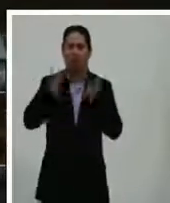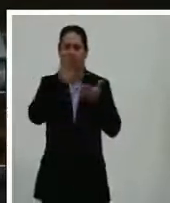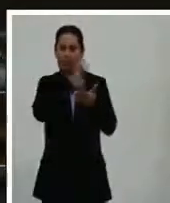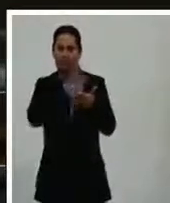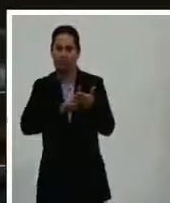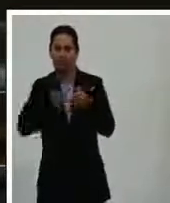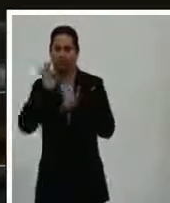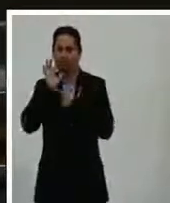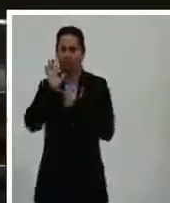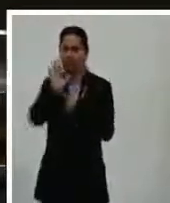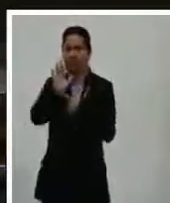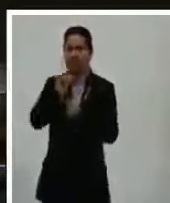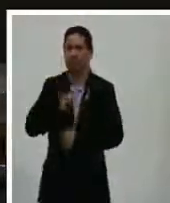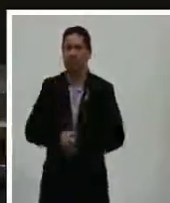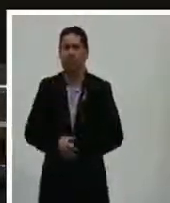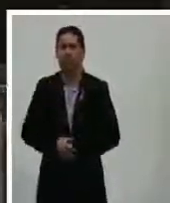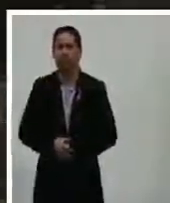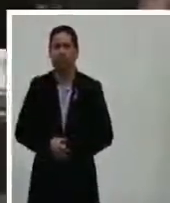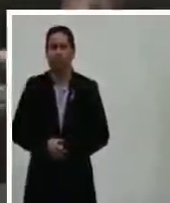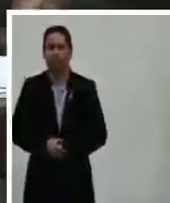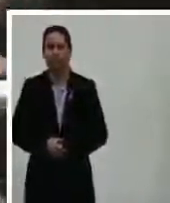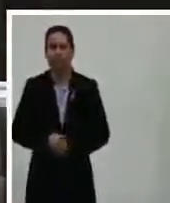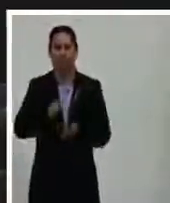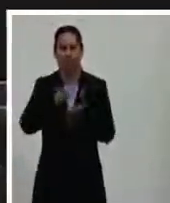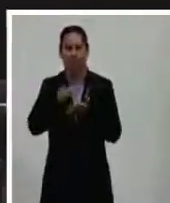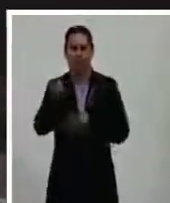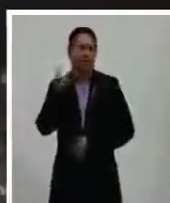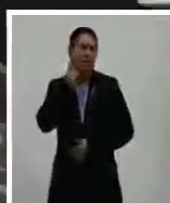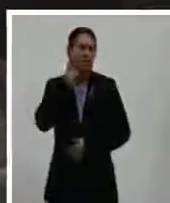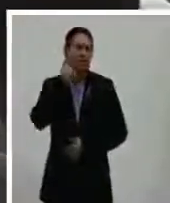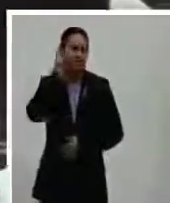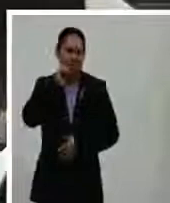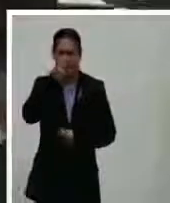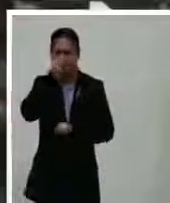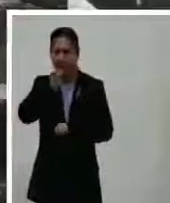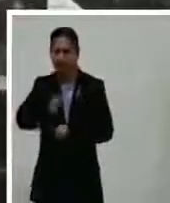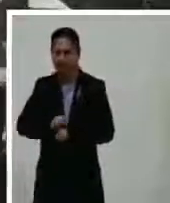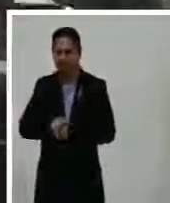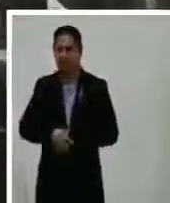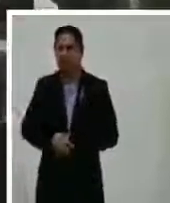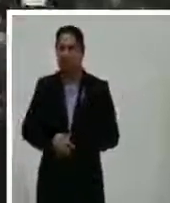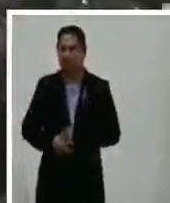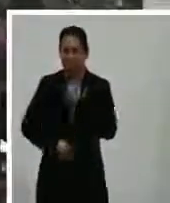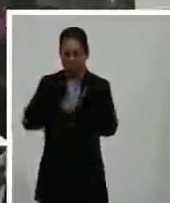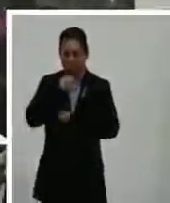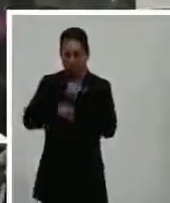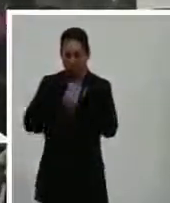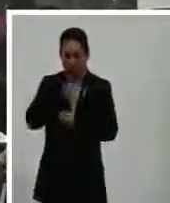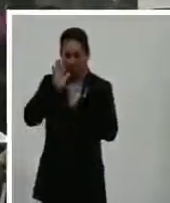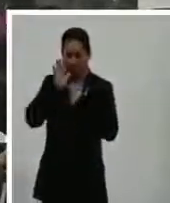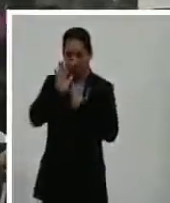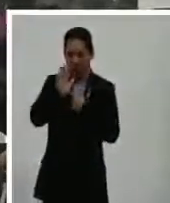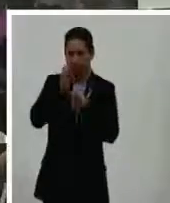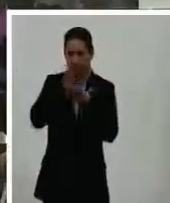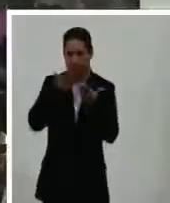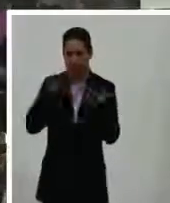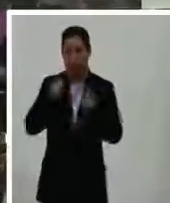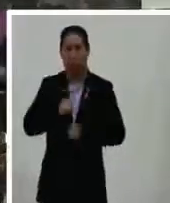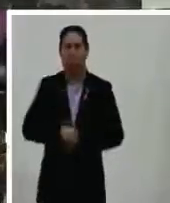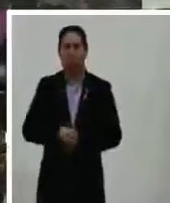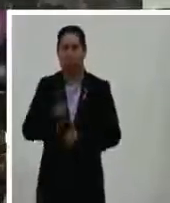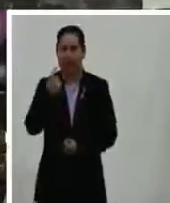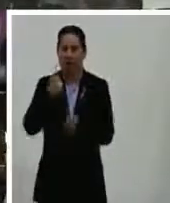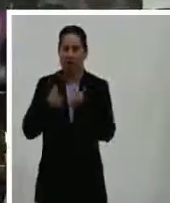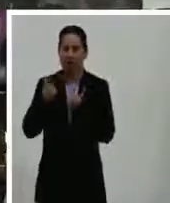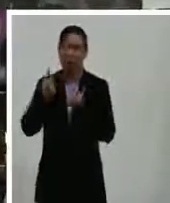diputado presidente muchas gracias diputadas secretarios esta discusión el dictamen presentado si